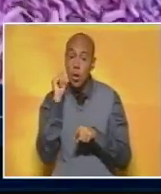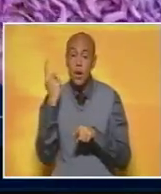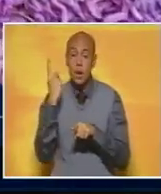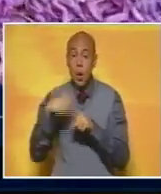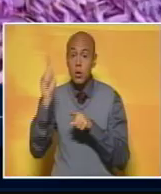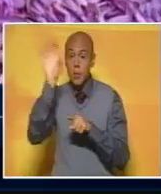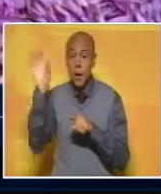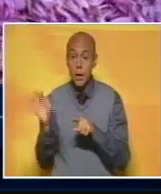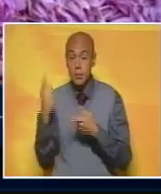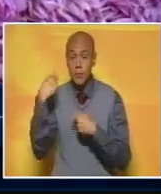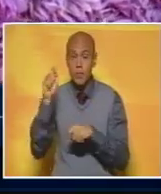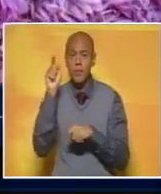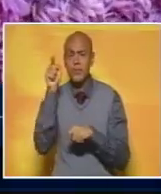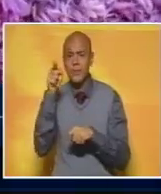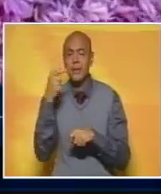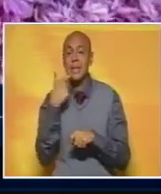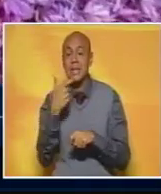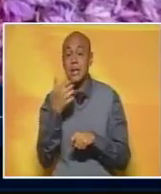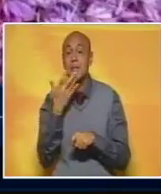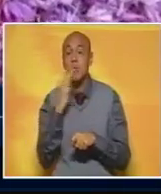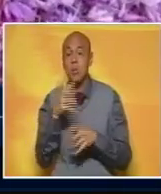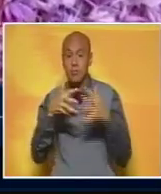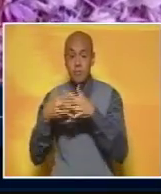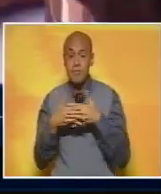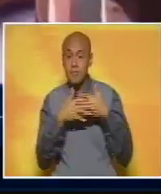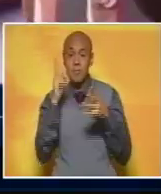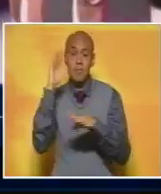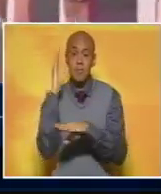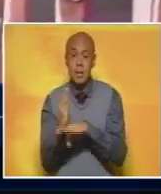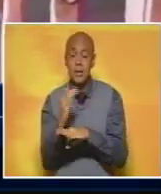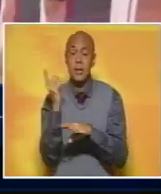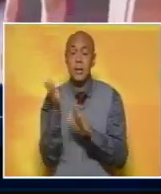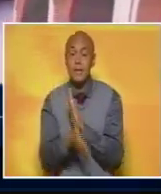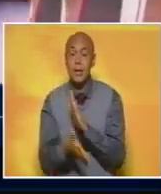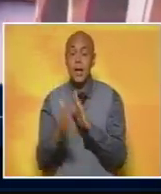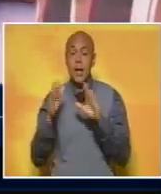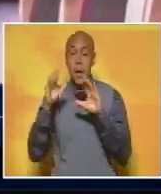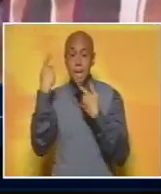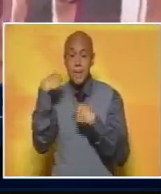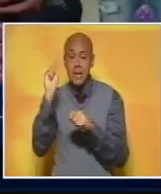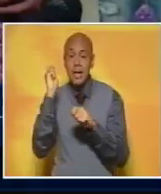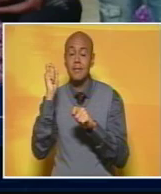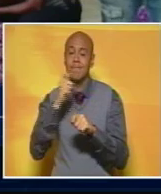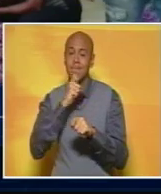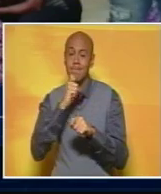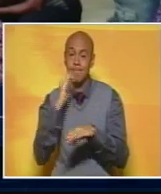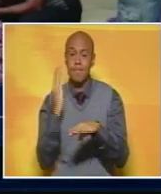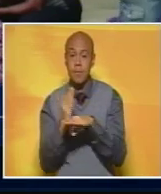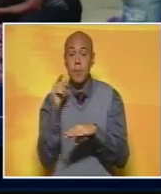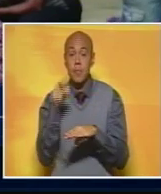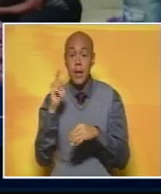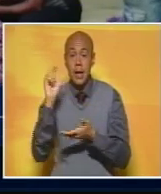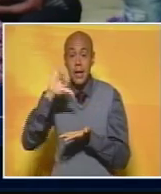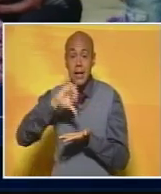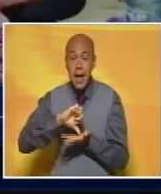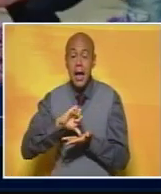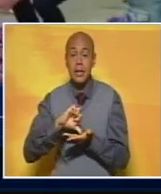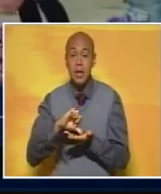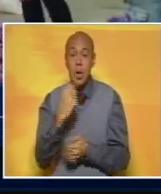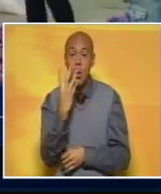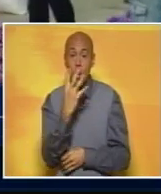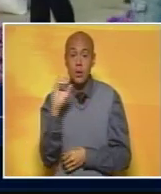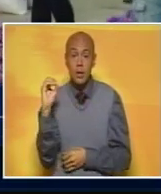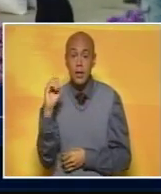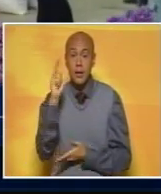sanciones impuestas por Estados Unidos afectaron el alcance global del azafrán de Irán, pero Irán produce quizás 400 toneladas